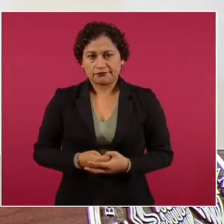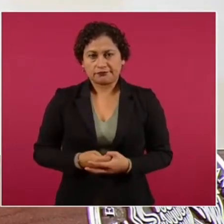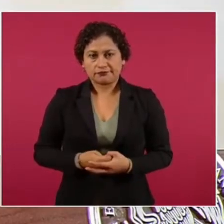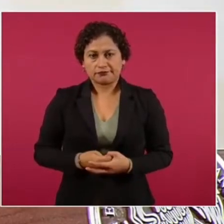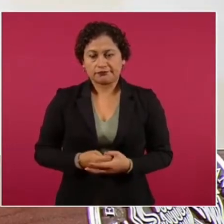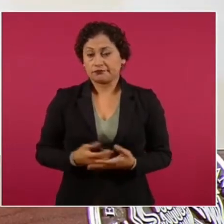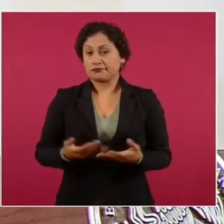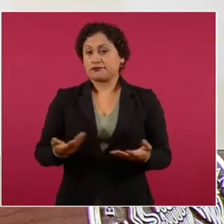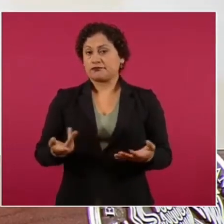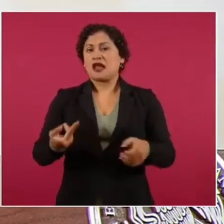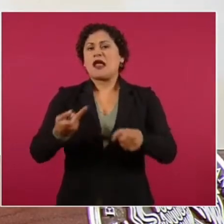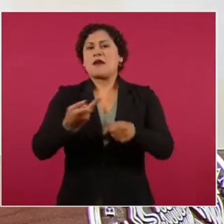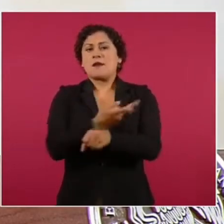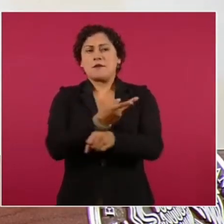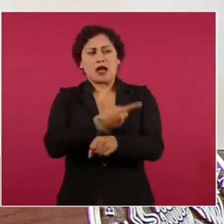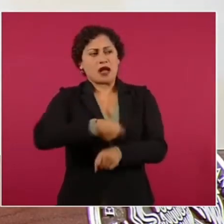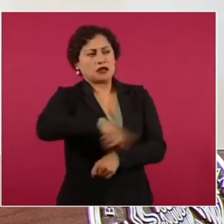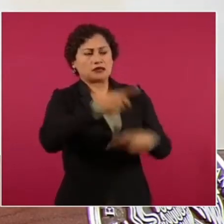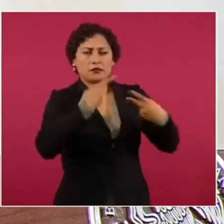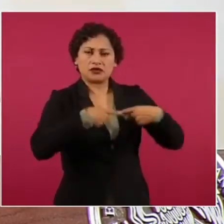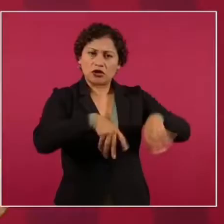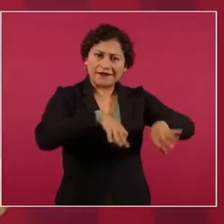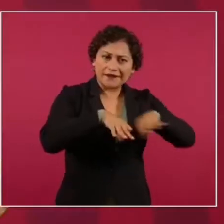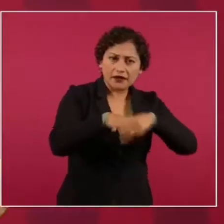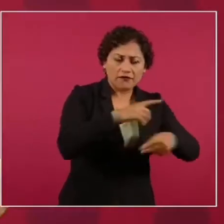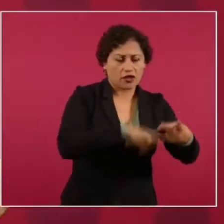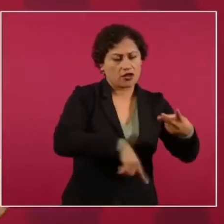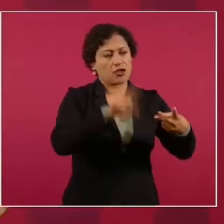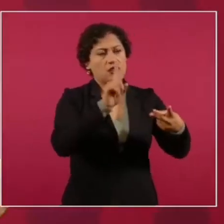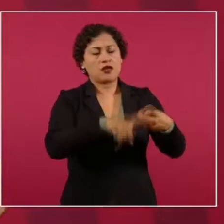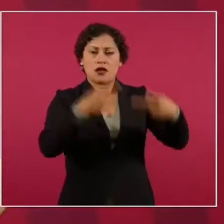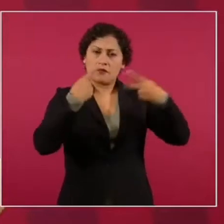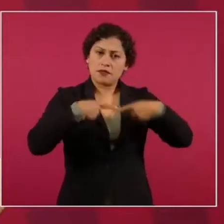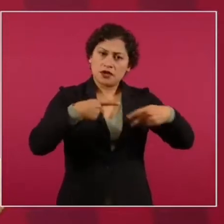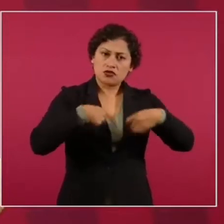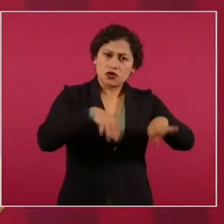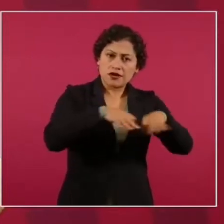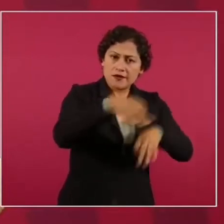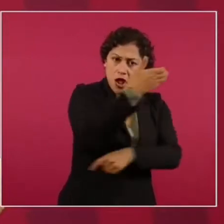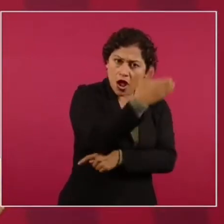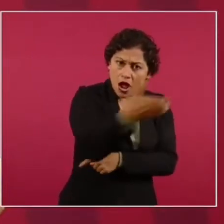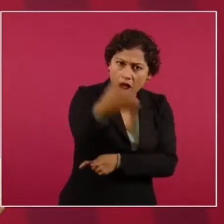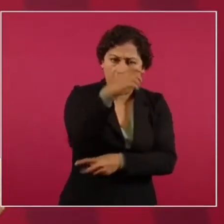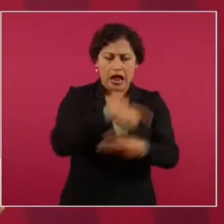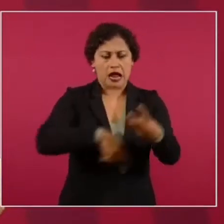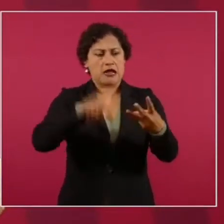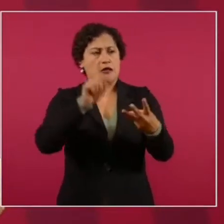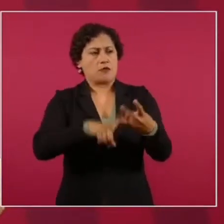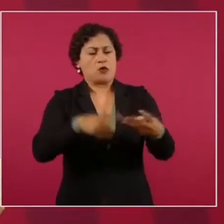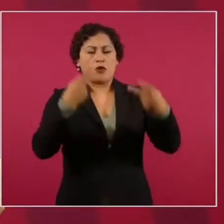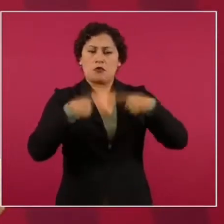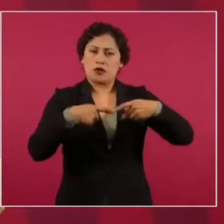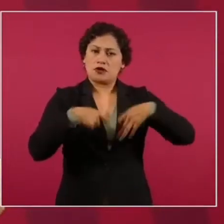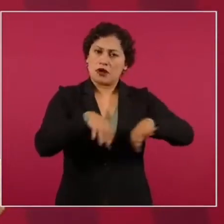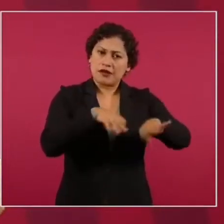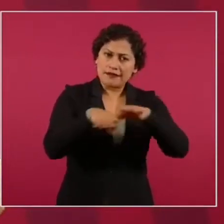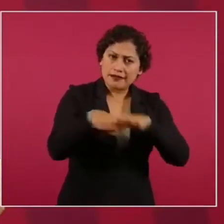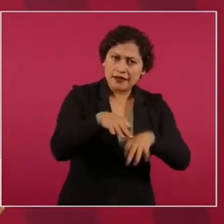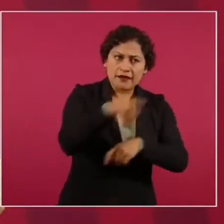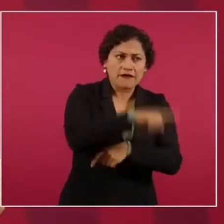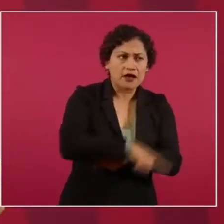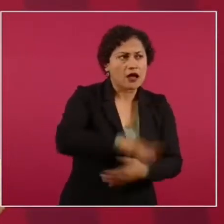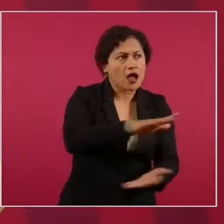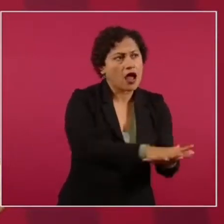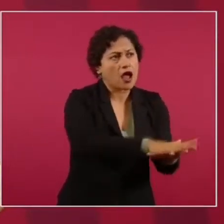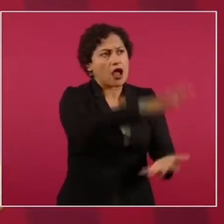de los intereses de los trabajadores, en contra de los intereses de los campesinos, en contra de los intereses de la mayoría